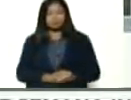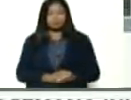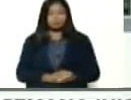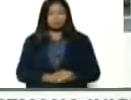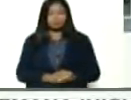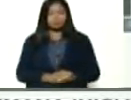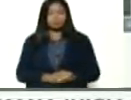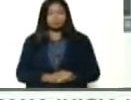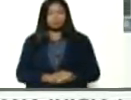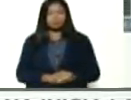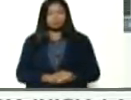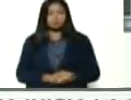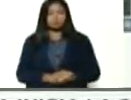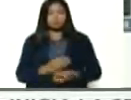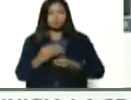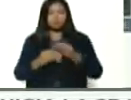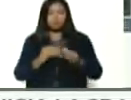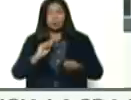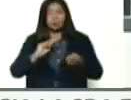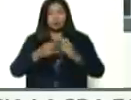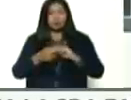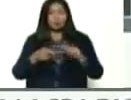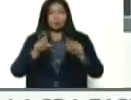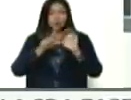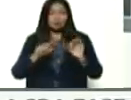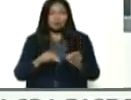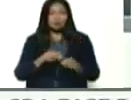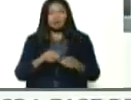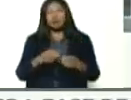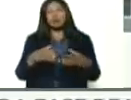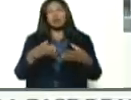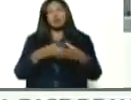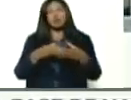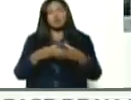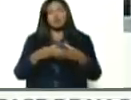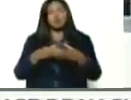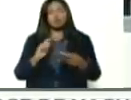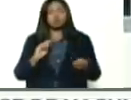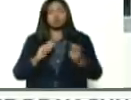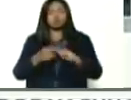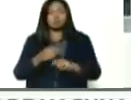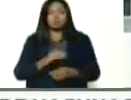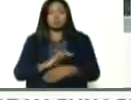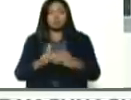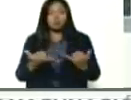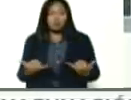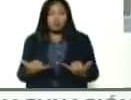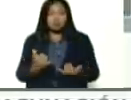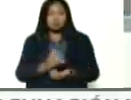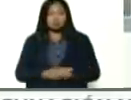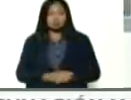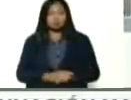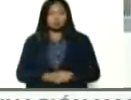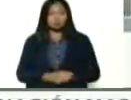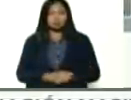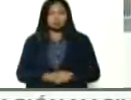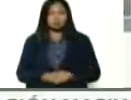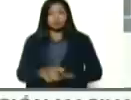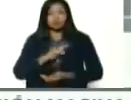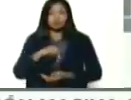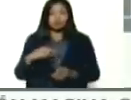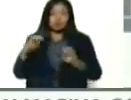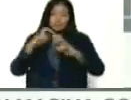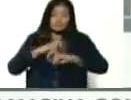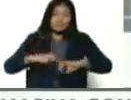las mutantes las cepas mutantes que llamamos estamos investigando me